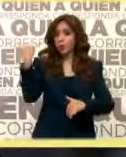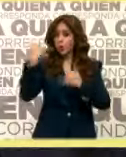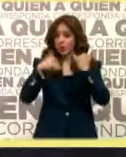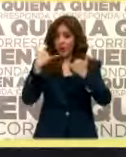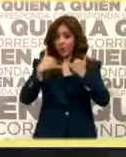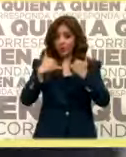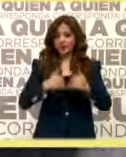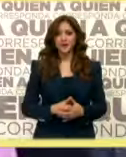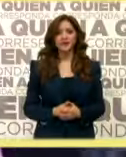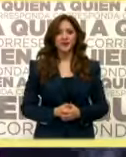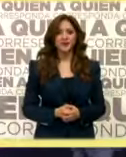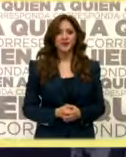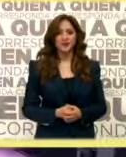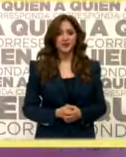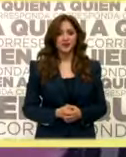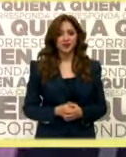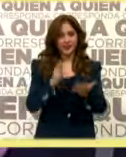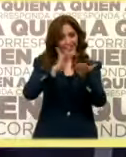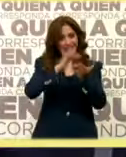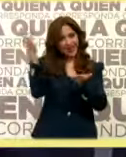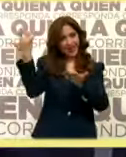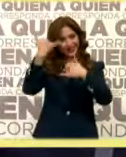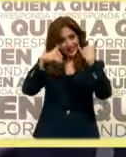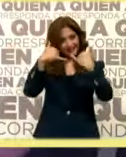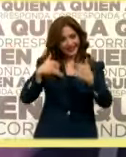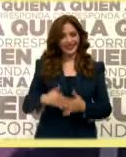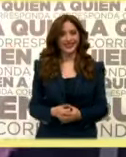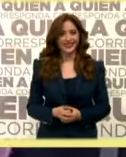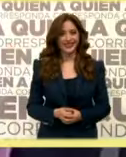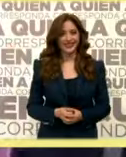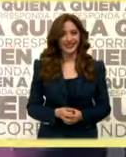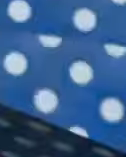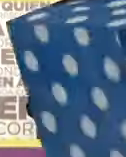Juguetón. Este es Juguetón.